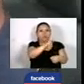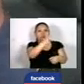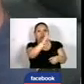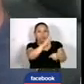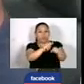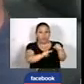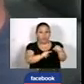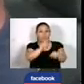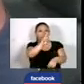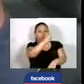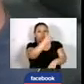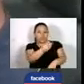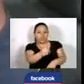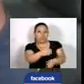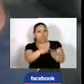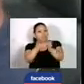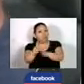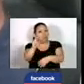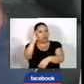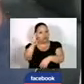¿Centavos puede ser?